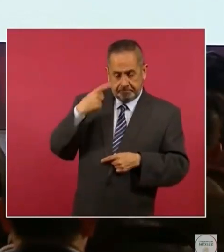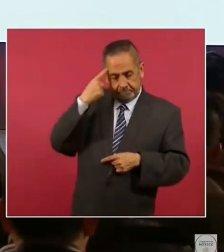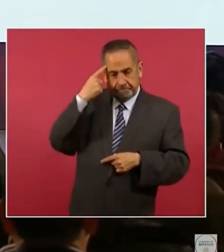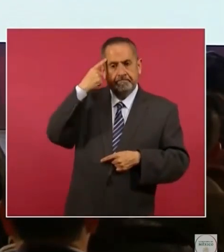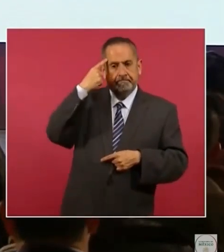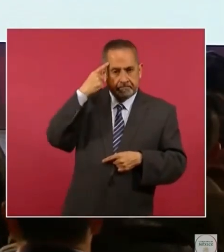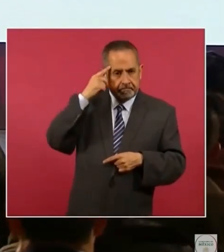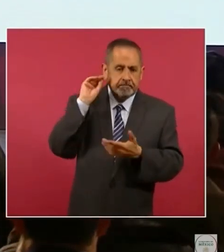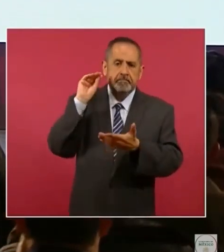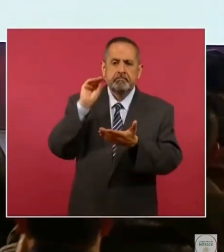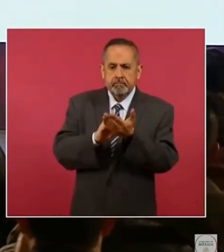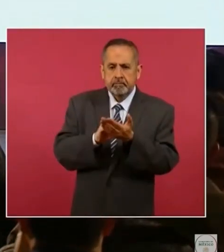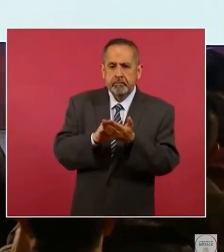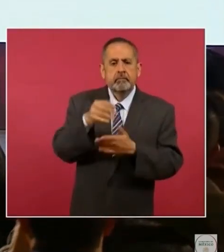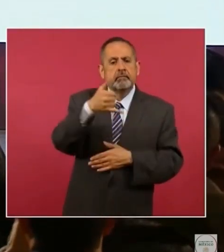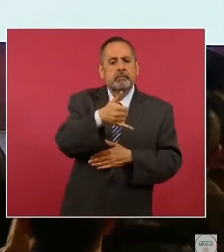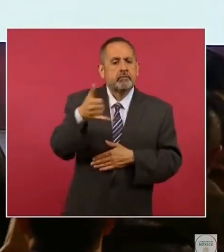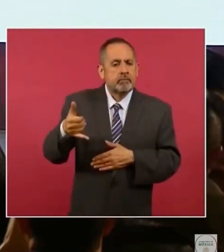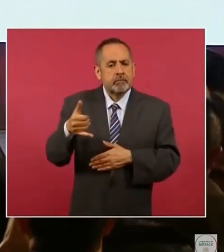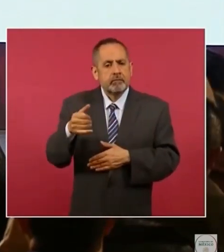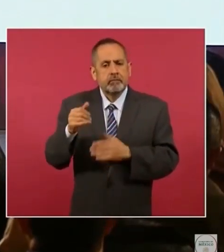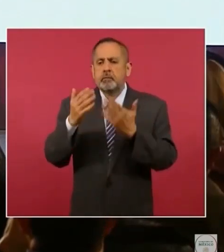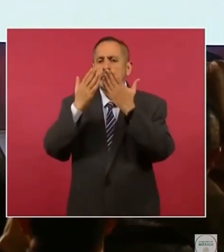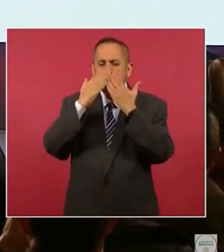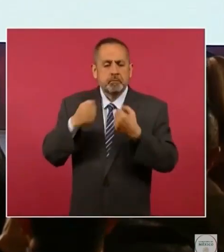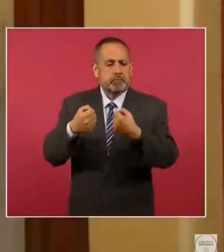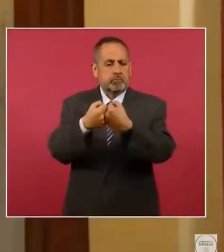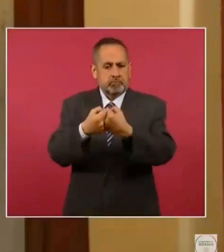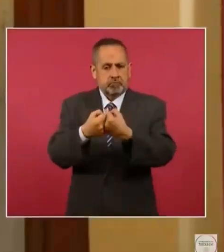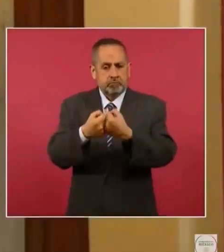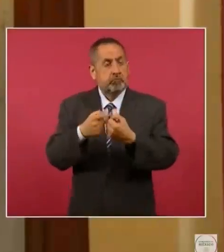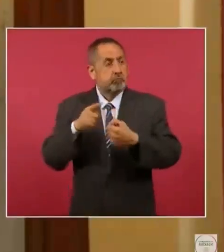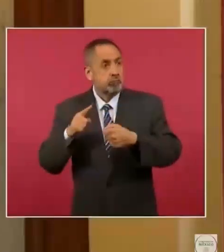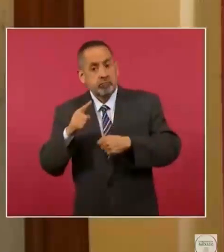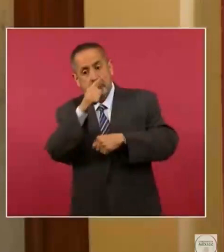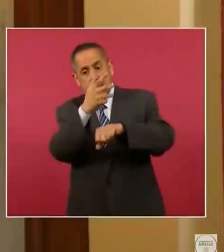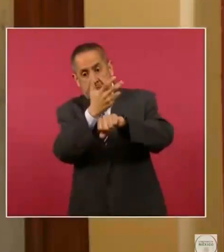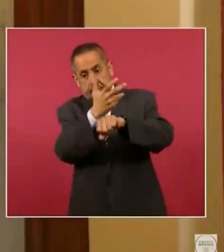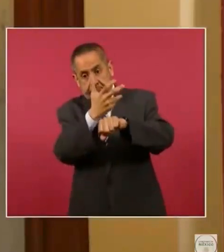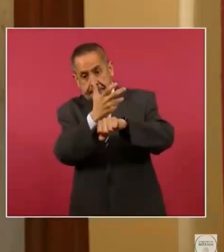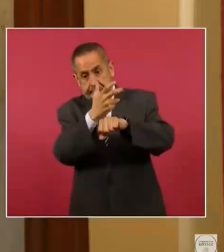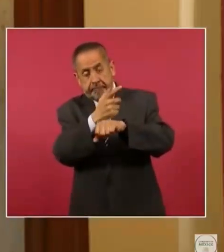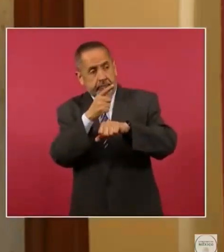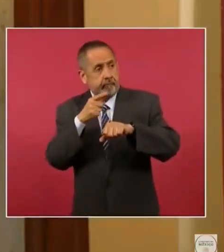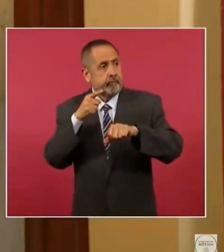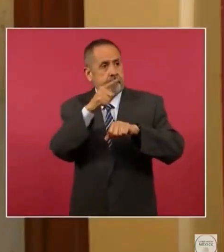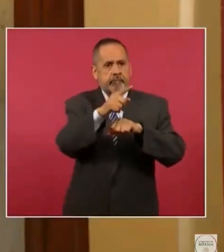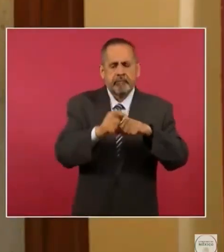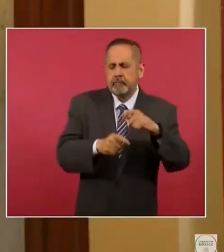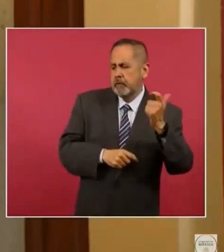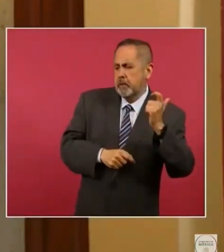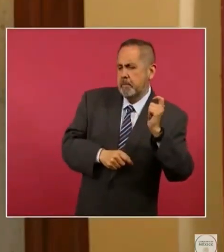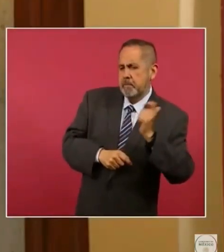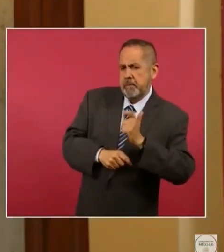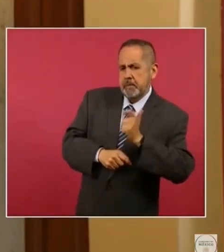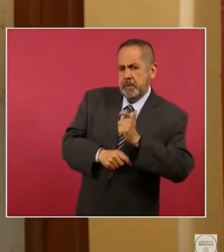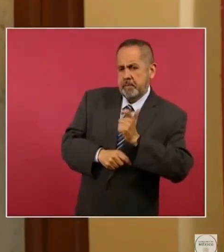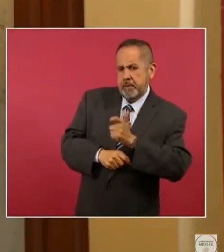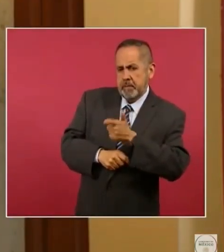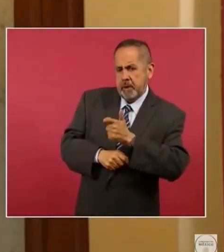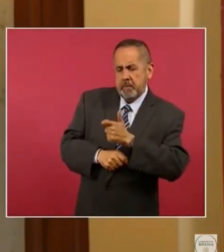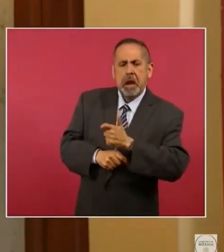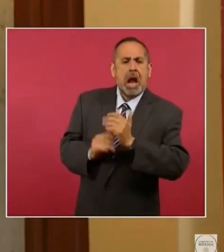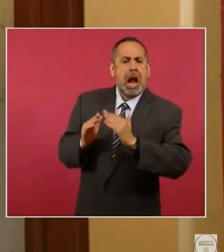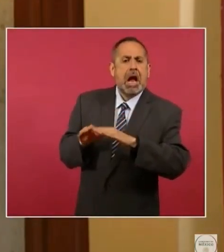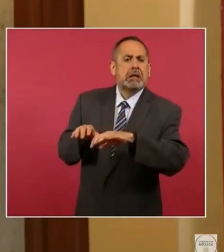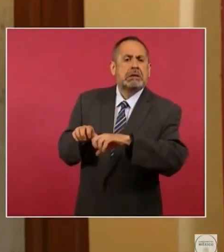el programa Infonavit Sin Fronteras. Con ese, los migrantes desde Estados Unidos en cualquier remesadora pueden depositar el